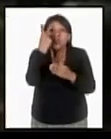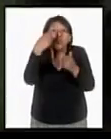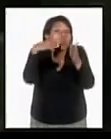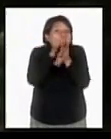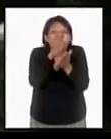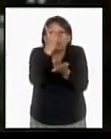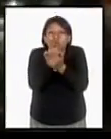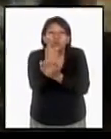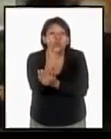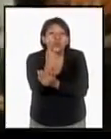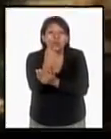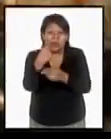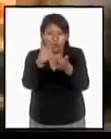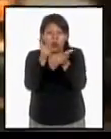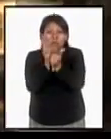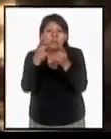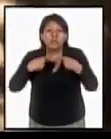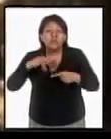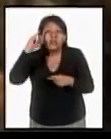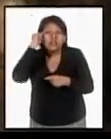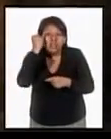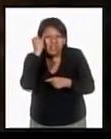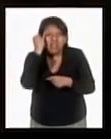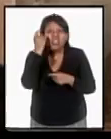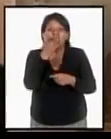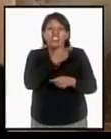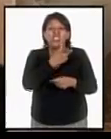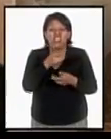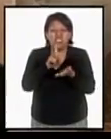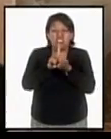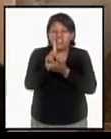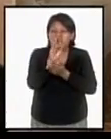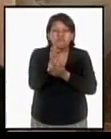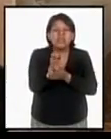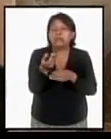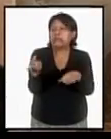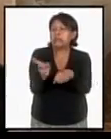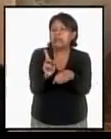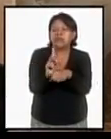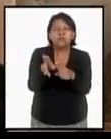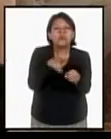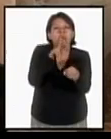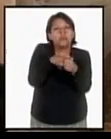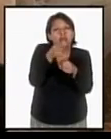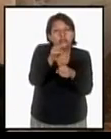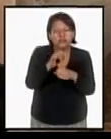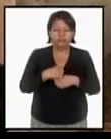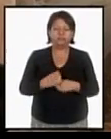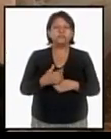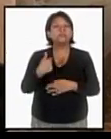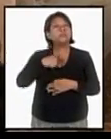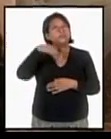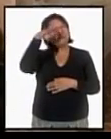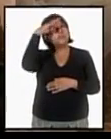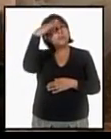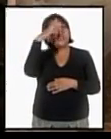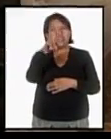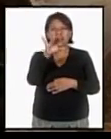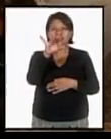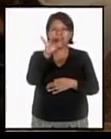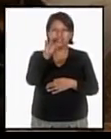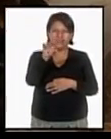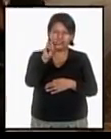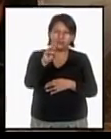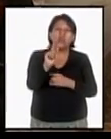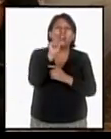suma de carencias, de derechos denegados, es cotidiana. Yo creo que el racismo es como una especie de nube